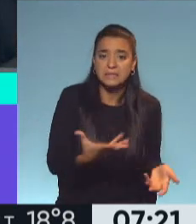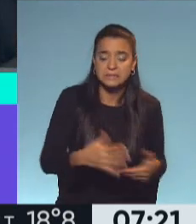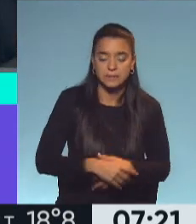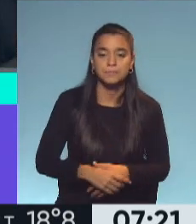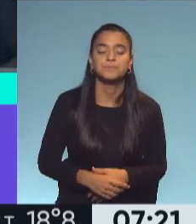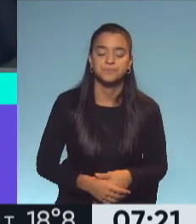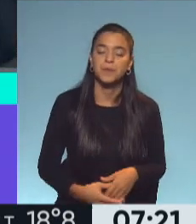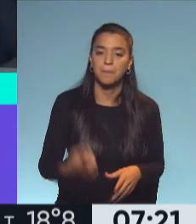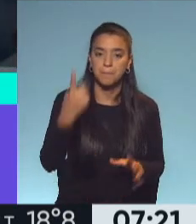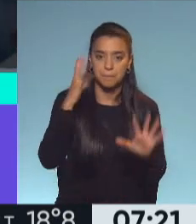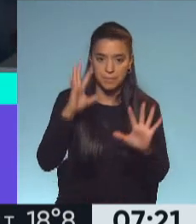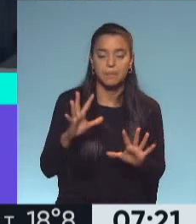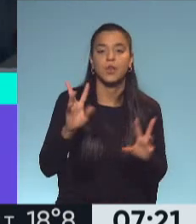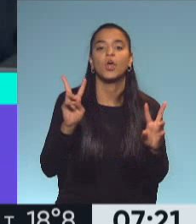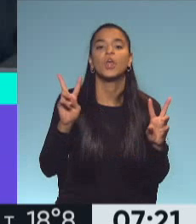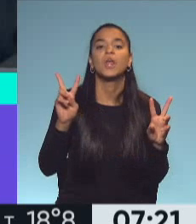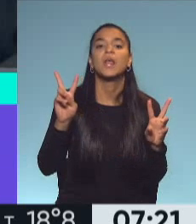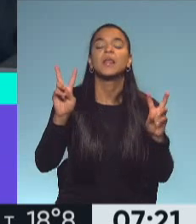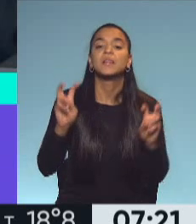instancia hay una cuestión de